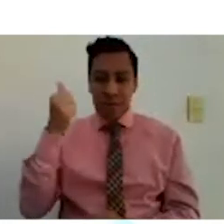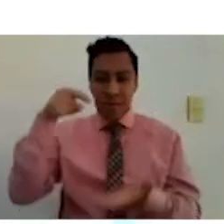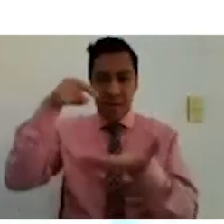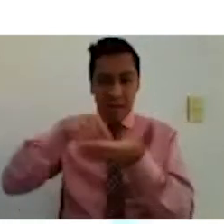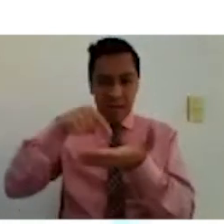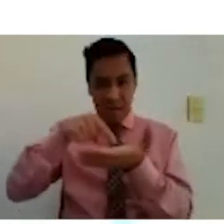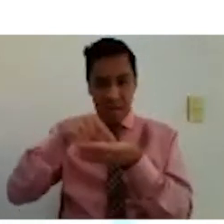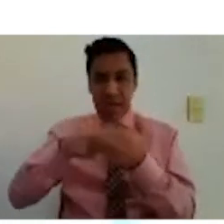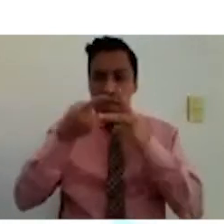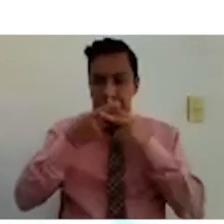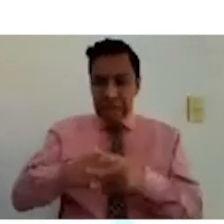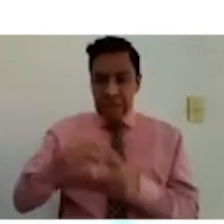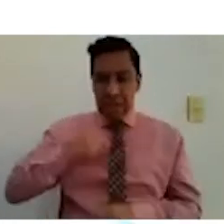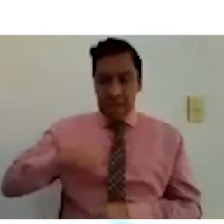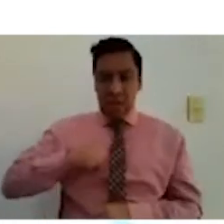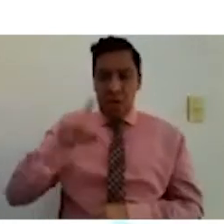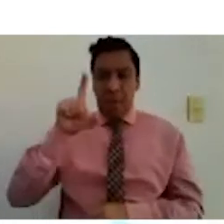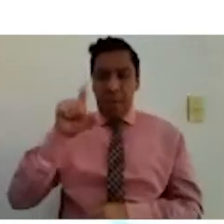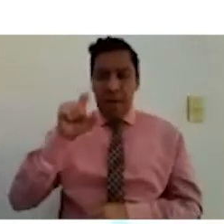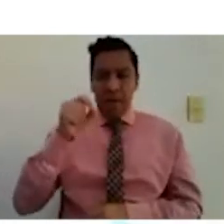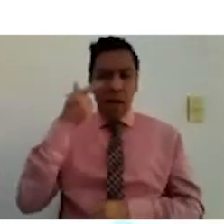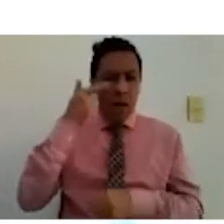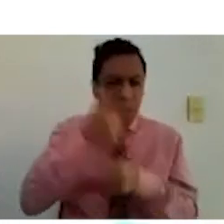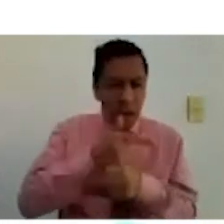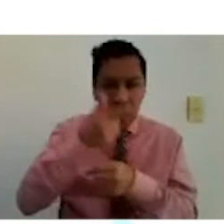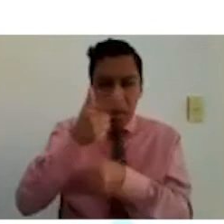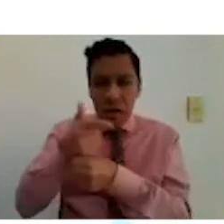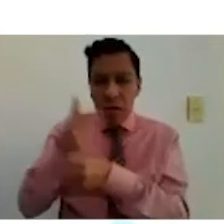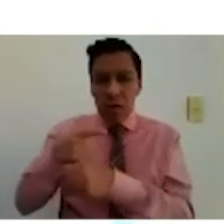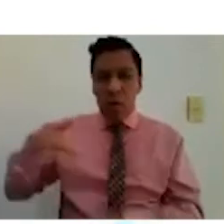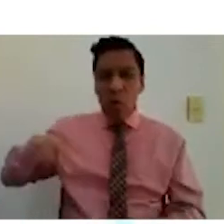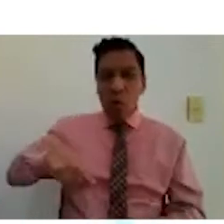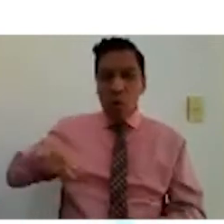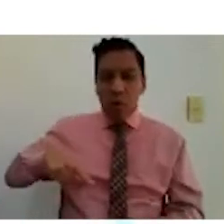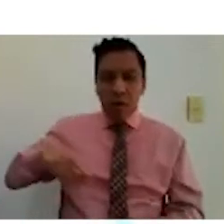a principios del siglo XX, percibe que las autoridades italianas